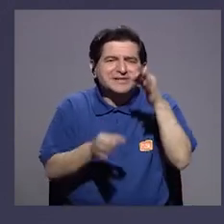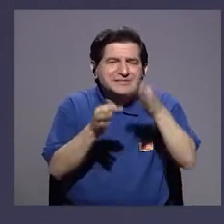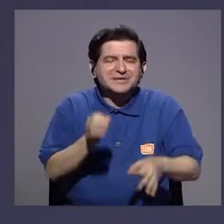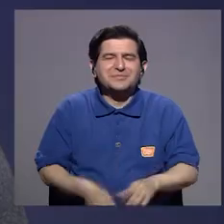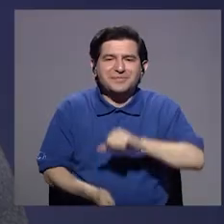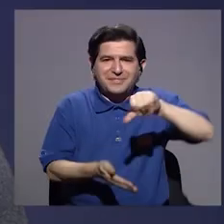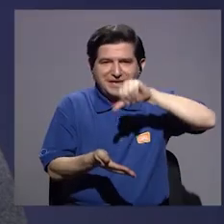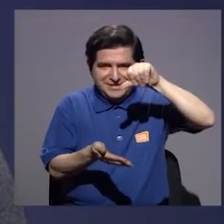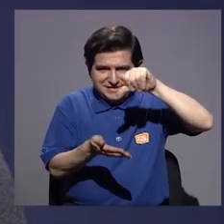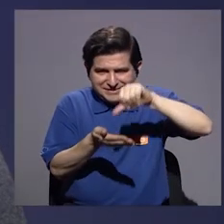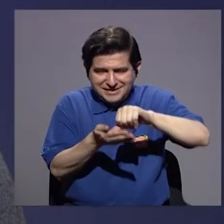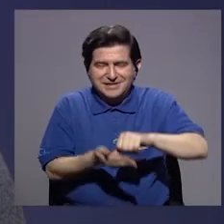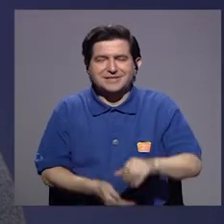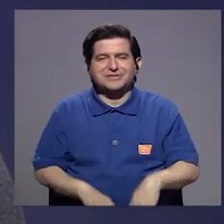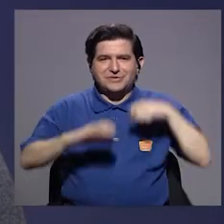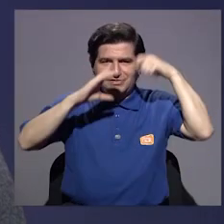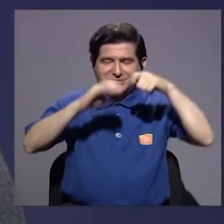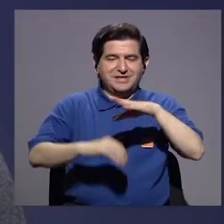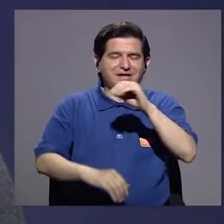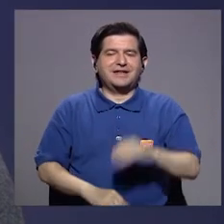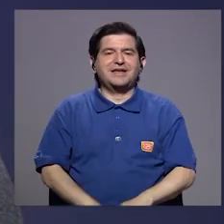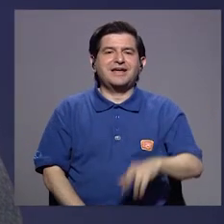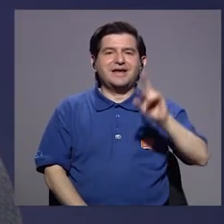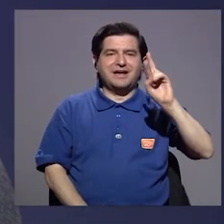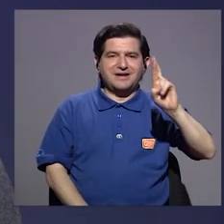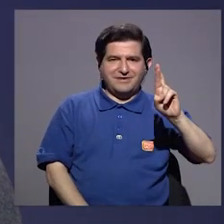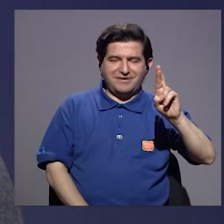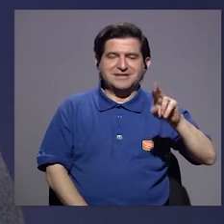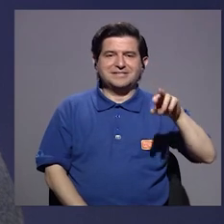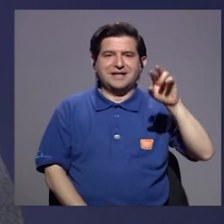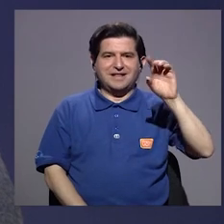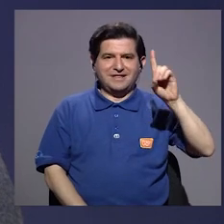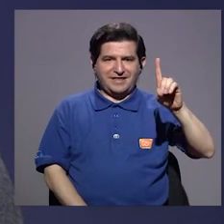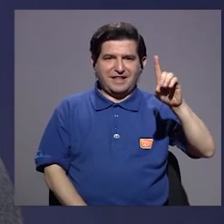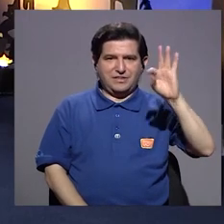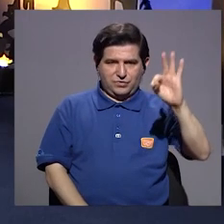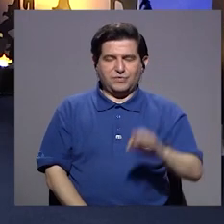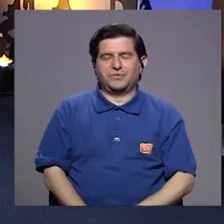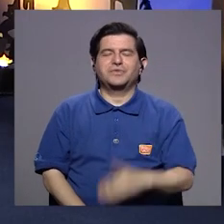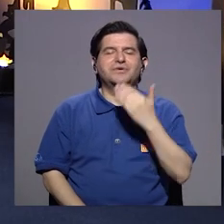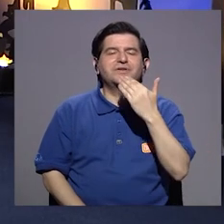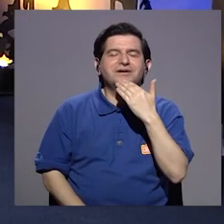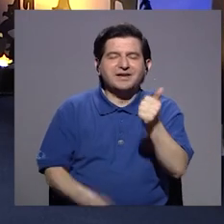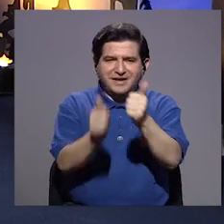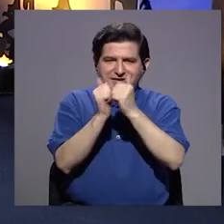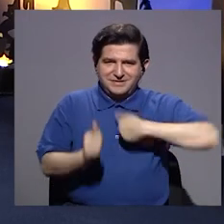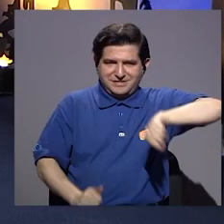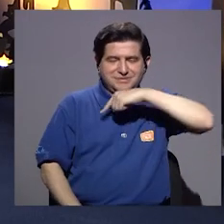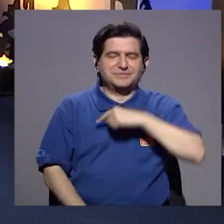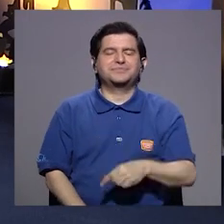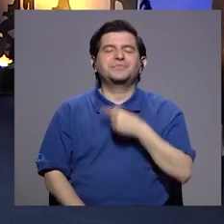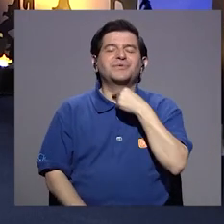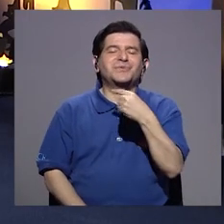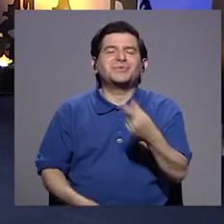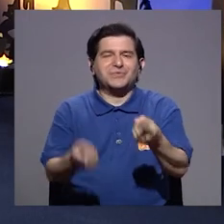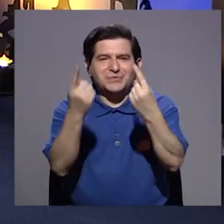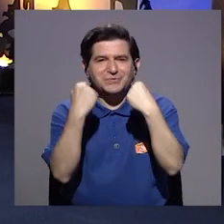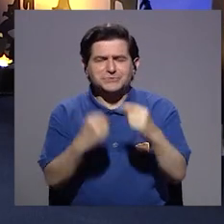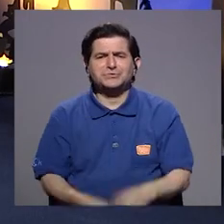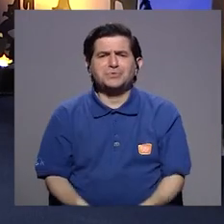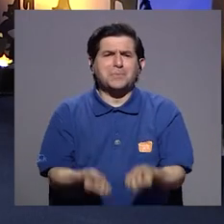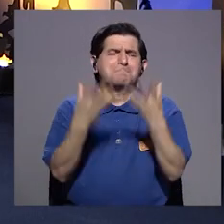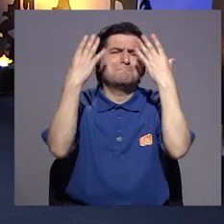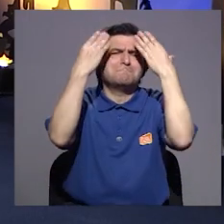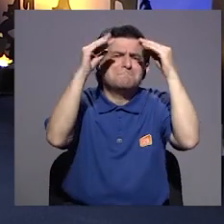y Raciel del Toro, quien es el director artístico de este festival. Gracias también por su compañía. Muy buenas, un placer estar acá. Bueno, y hay